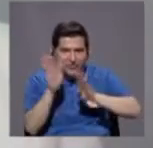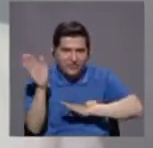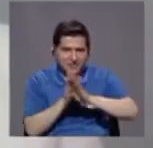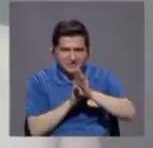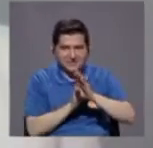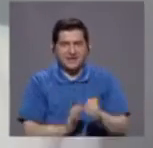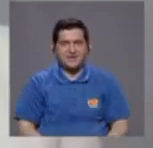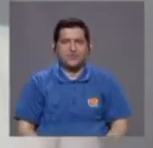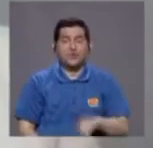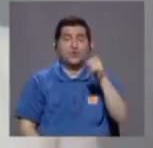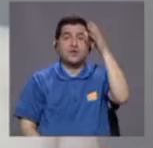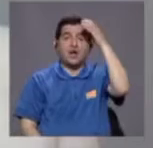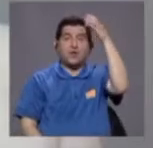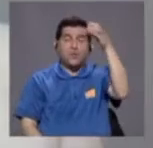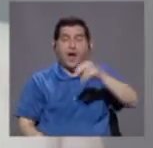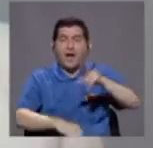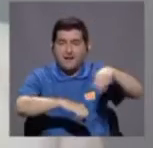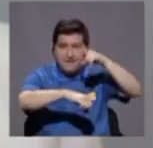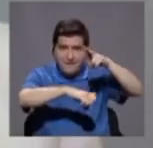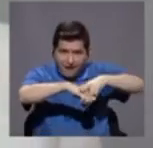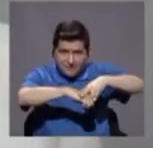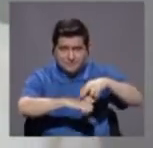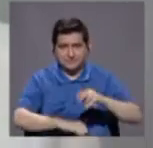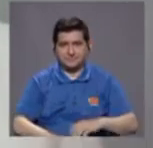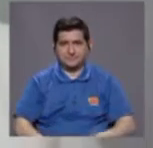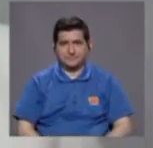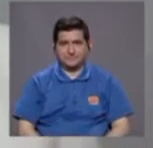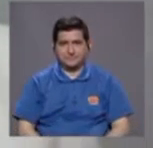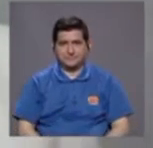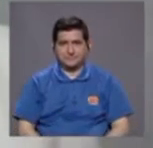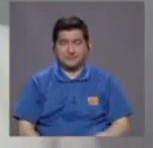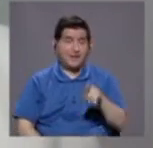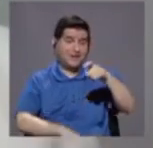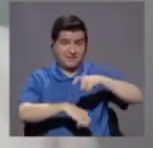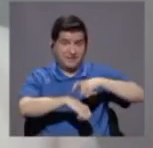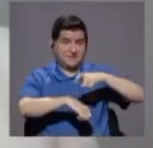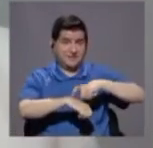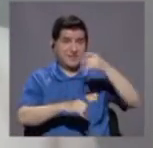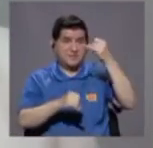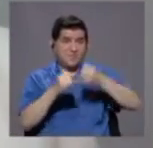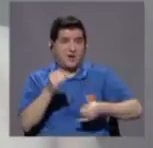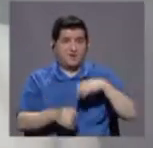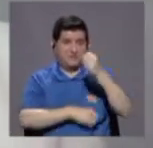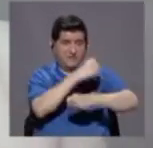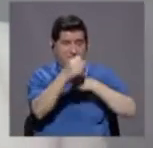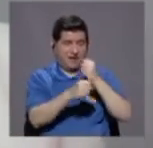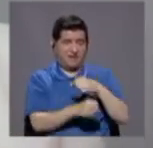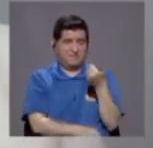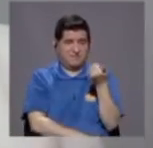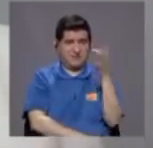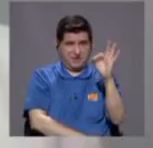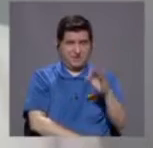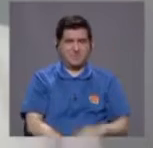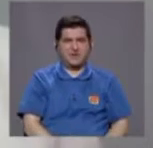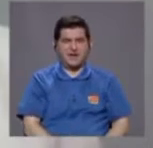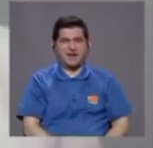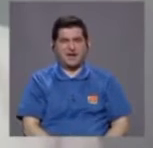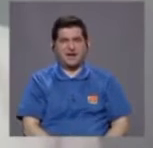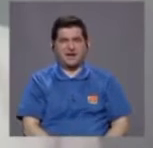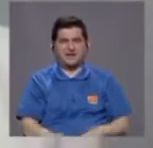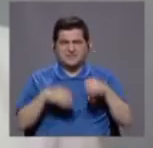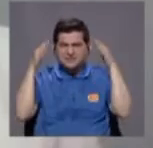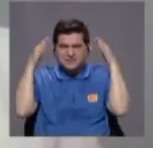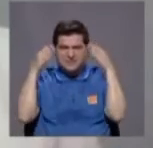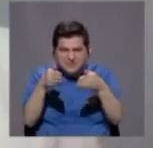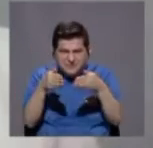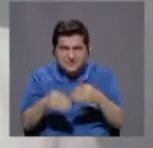de una cultura nacional en esa época, finales del siglo XIX, muy centrada en torno